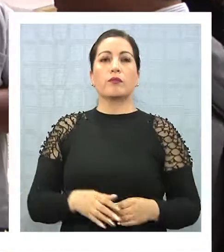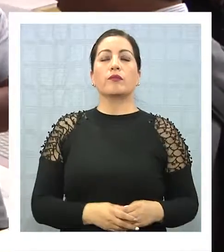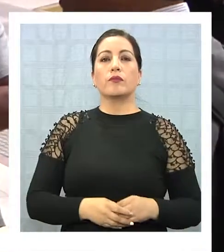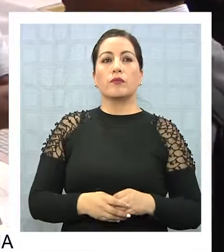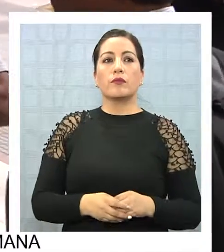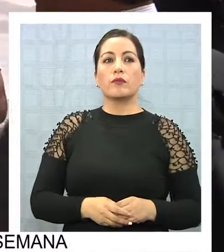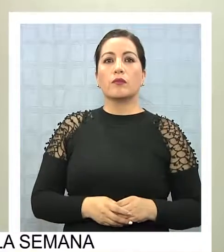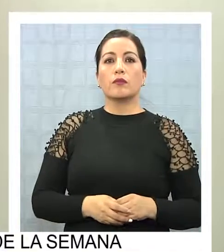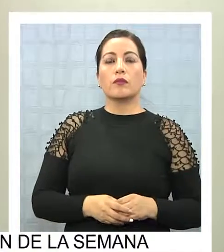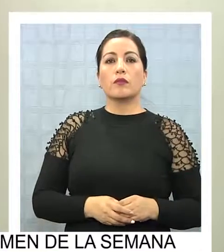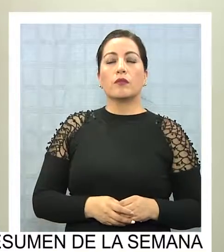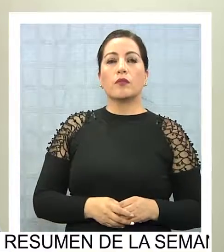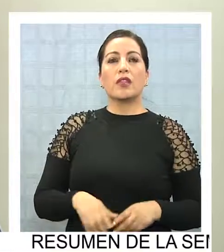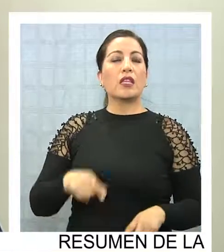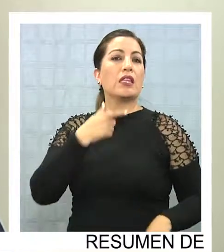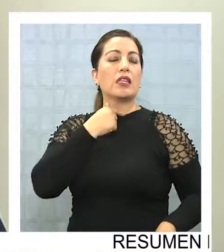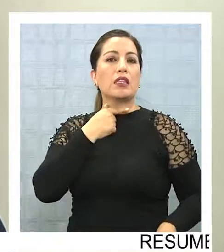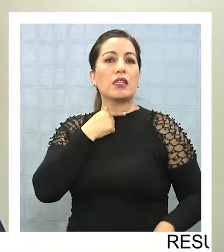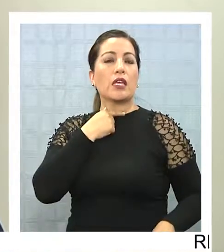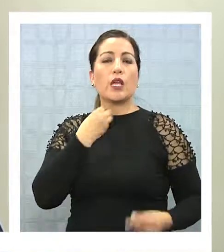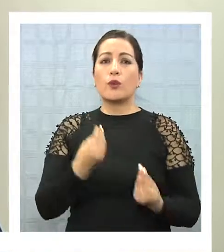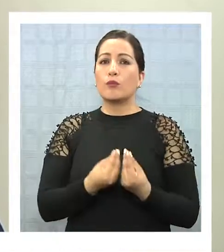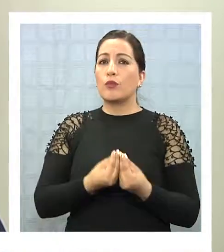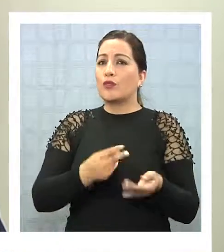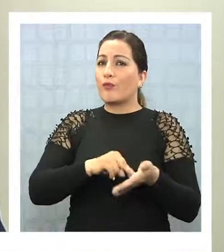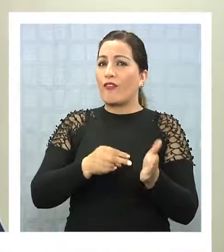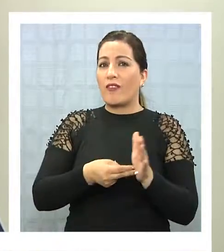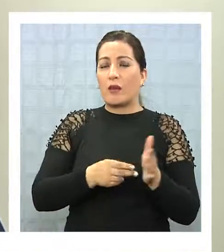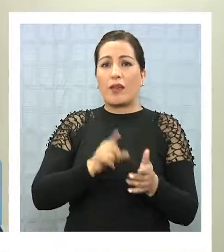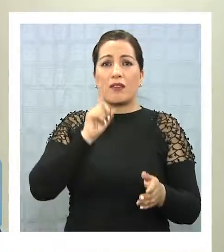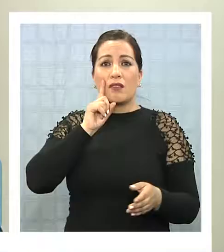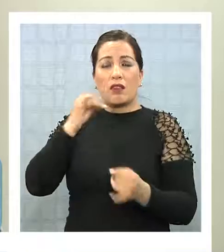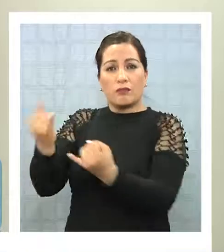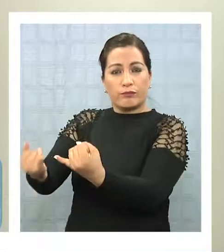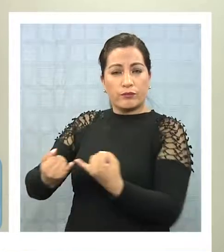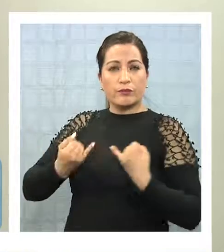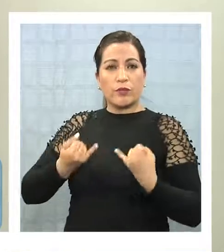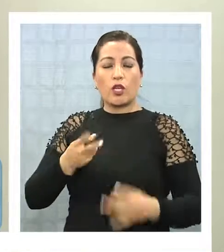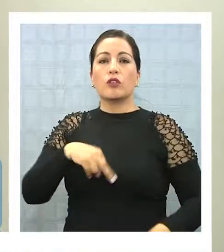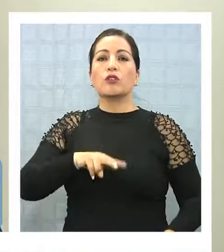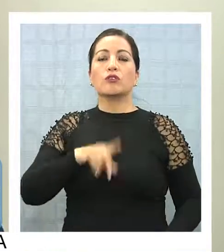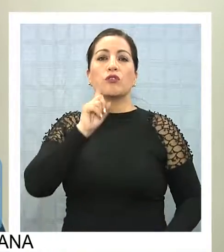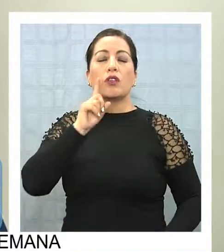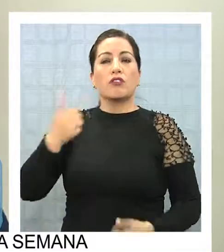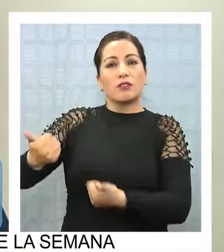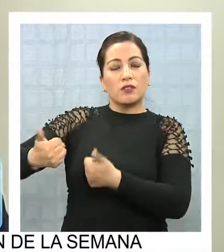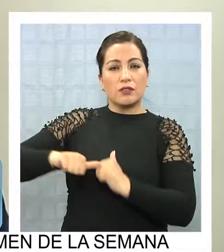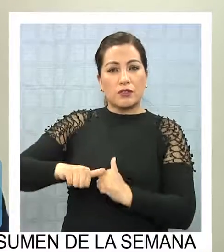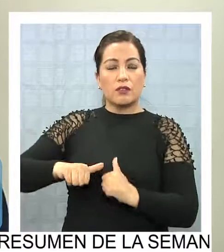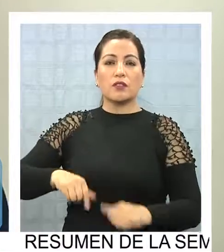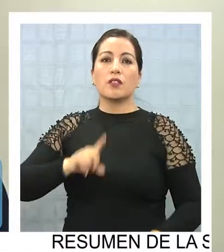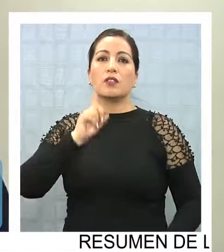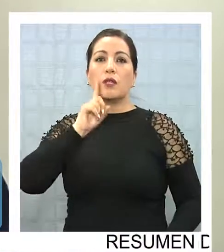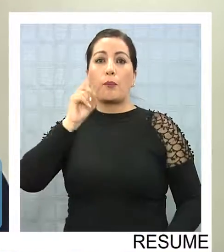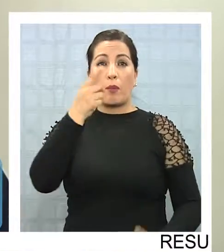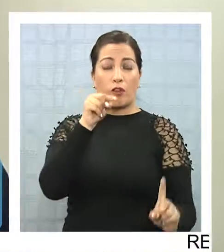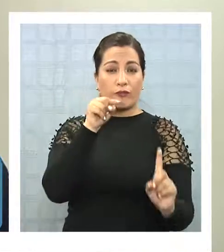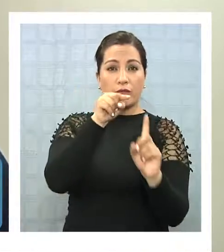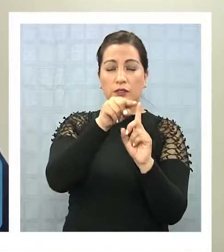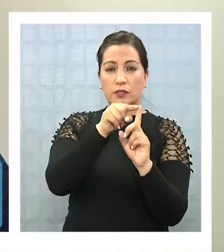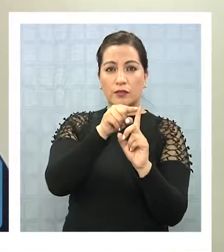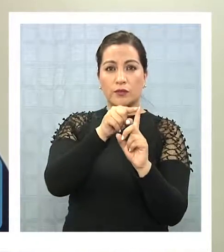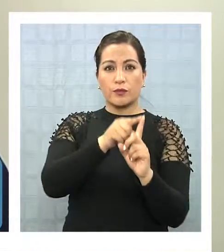subpesca. Ellos nos propusieron una serie de problemáticas que tienen y nosotros tenemos el desafío, ya nos propusimos un primer